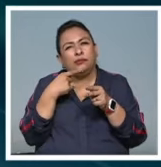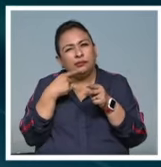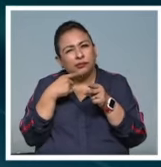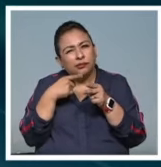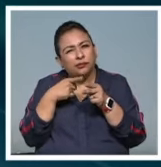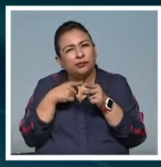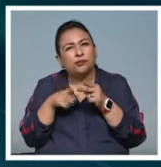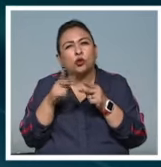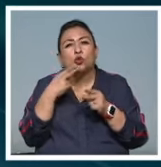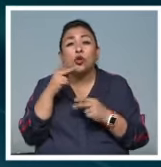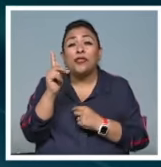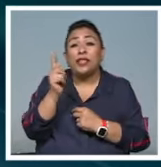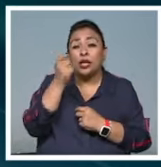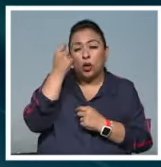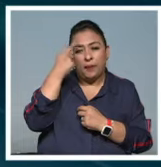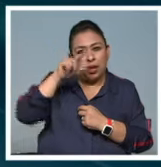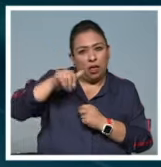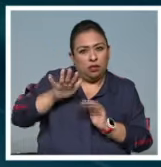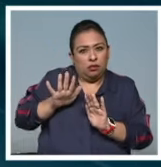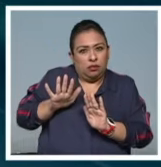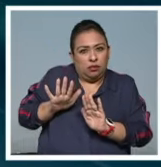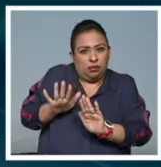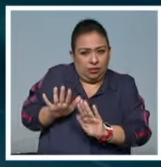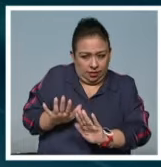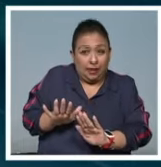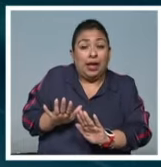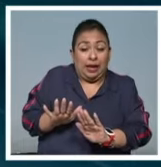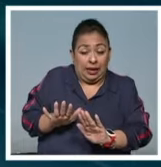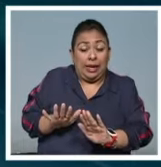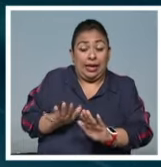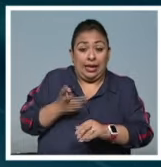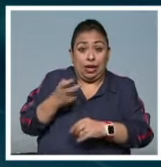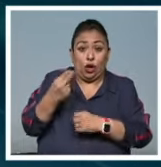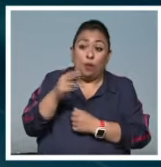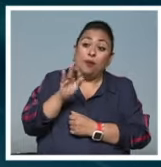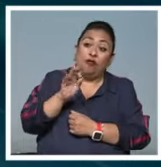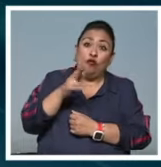la primera tecnología de grabación que existió. Y